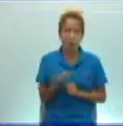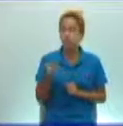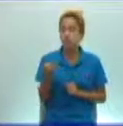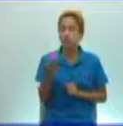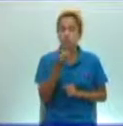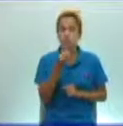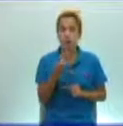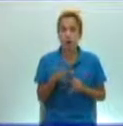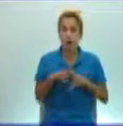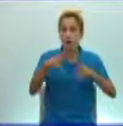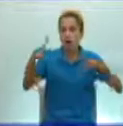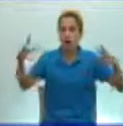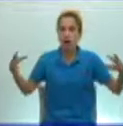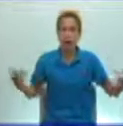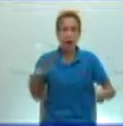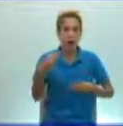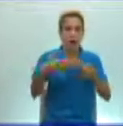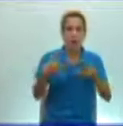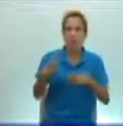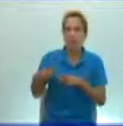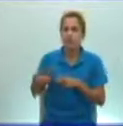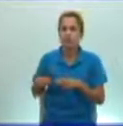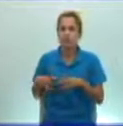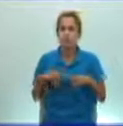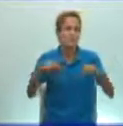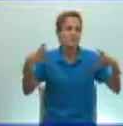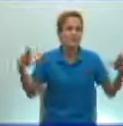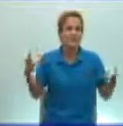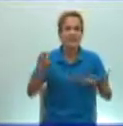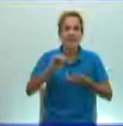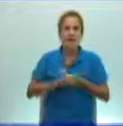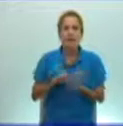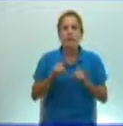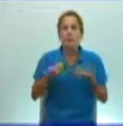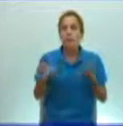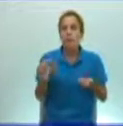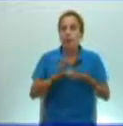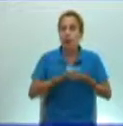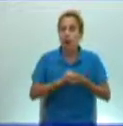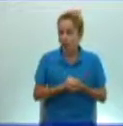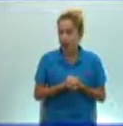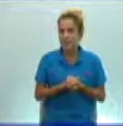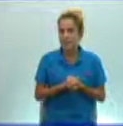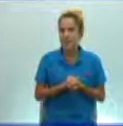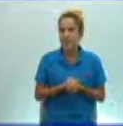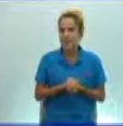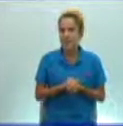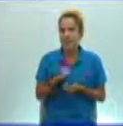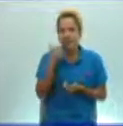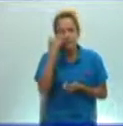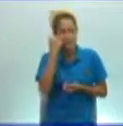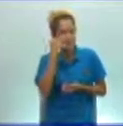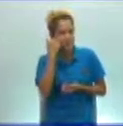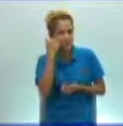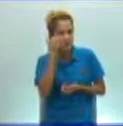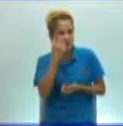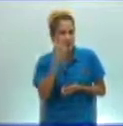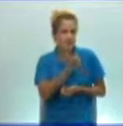grandes cosas sin grandes amigos, porque la amistad es la ternura del